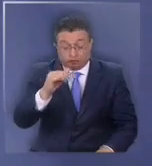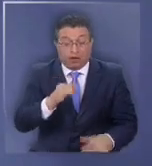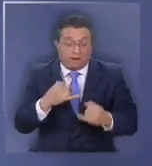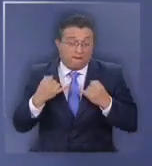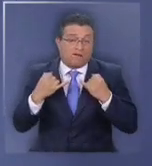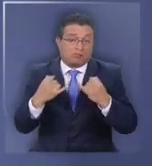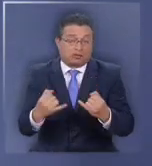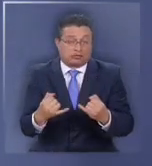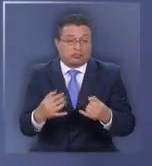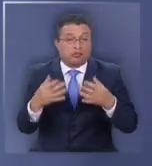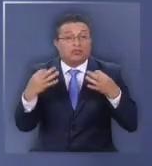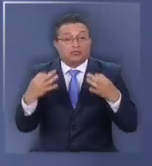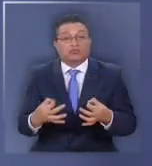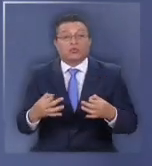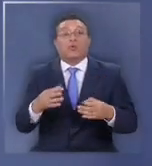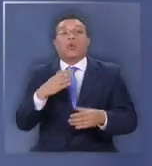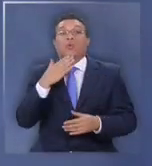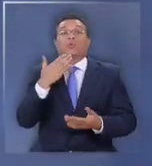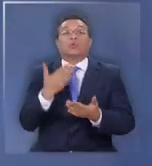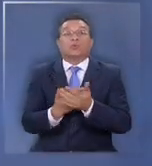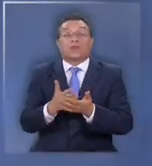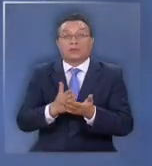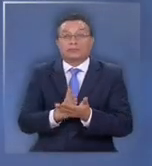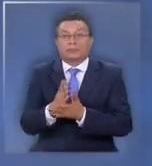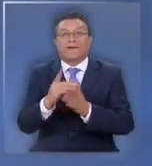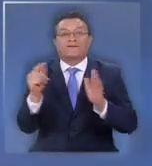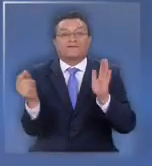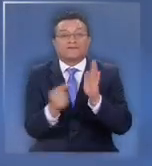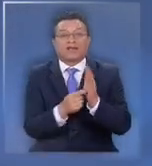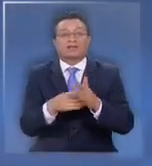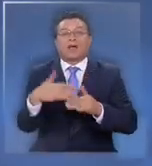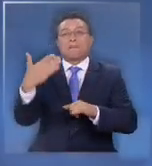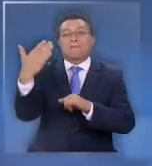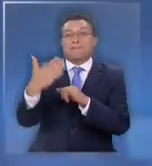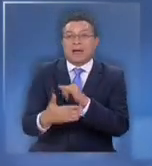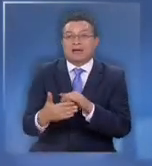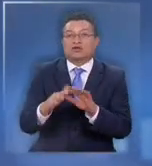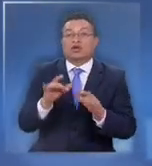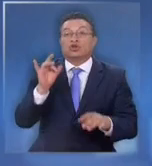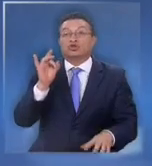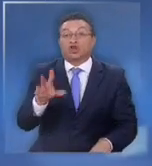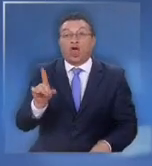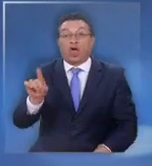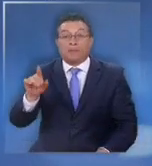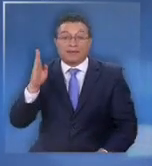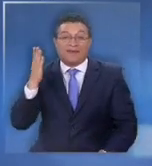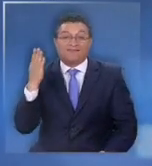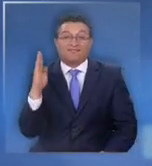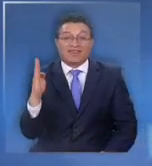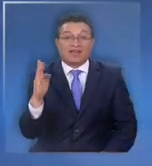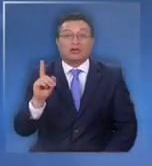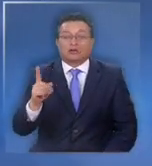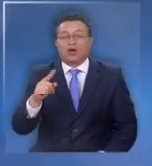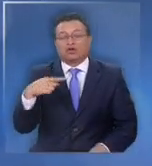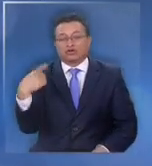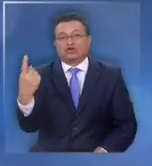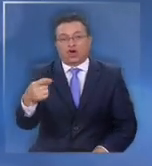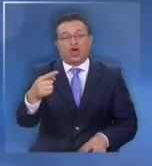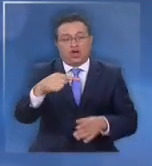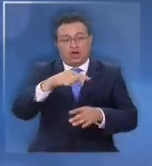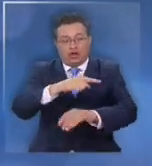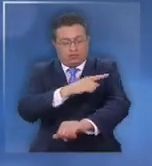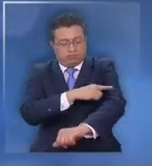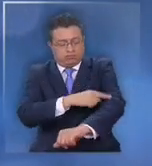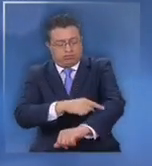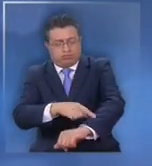información actualizada respecto a la fecha y los plazos no sólo de aquella no sino también de todas las estaciones porque como